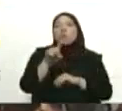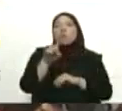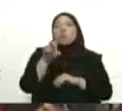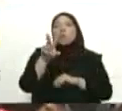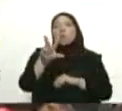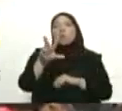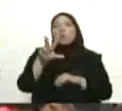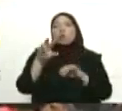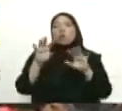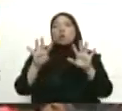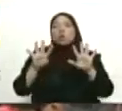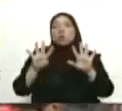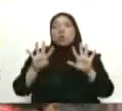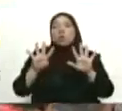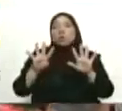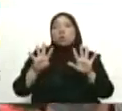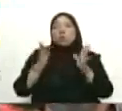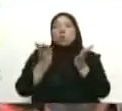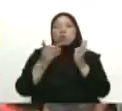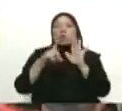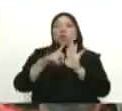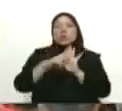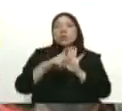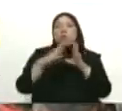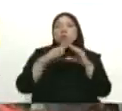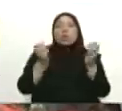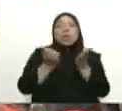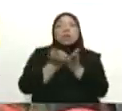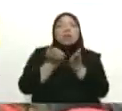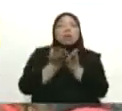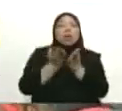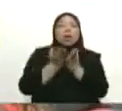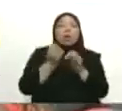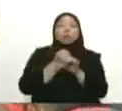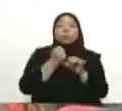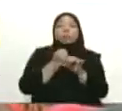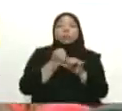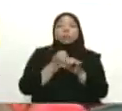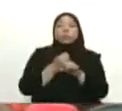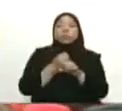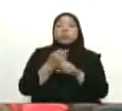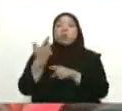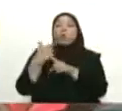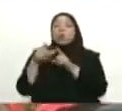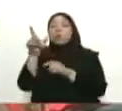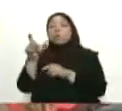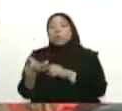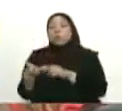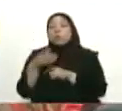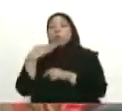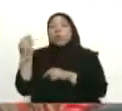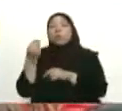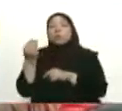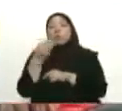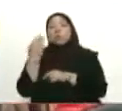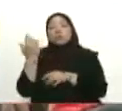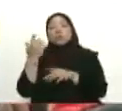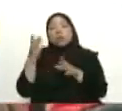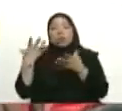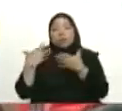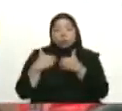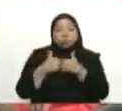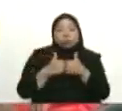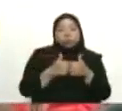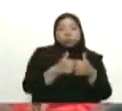treinta y nueve ahí tenemos que hacer trabajo no se lo dejemos a otro a estos muchachos hay que